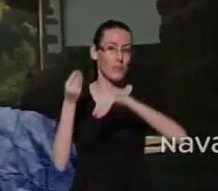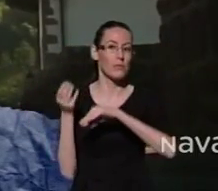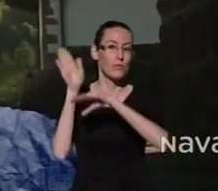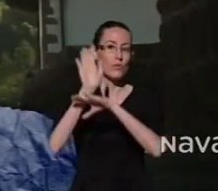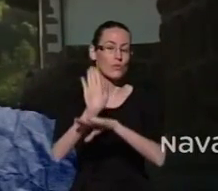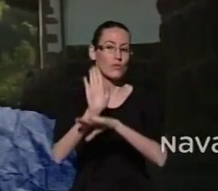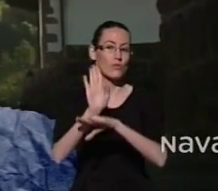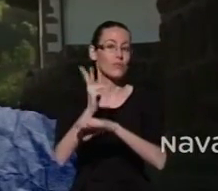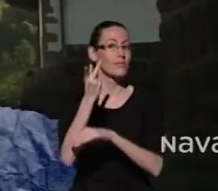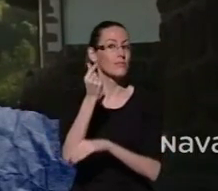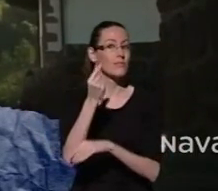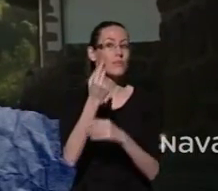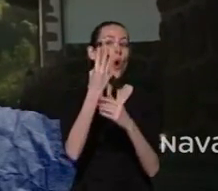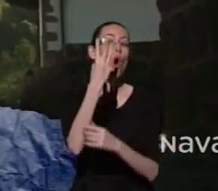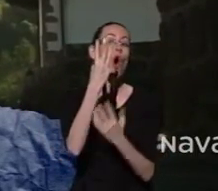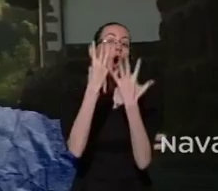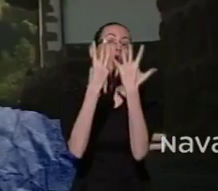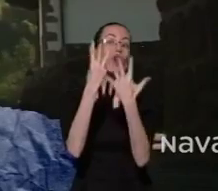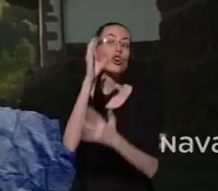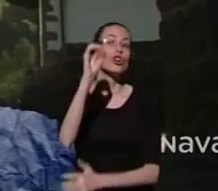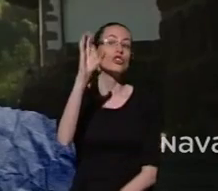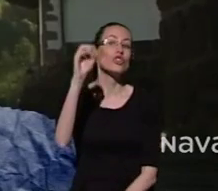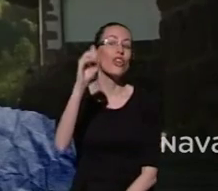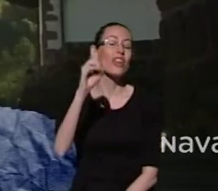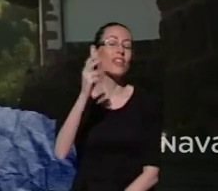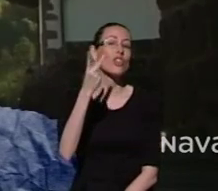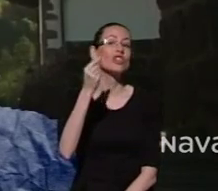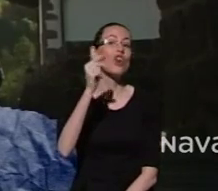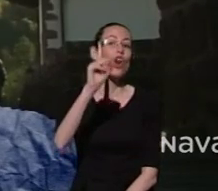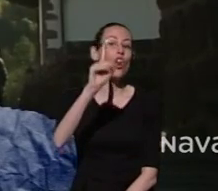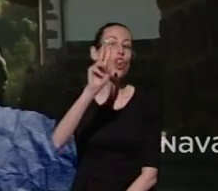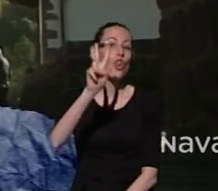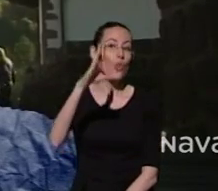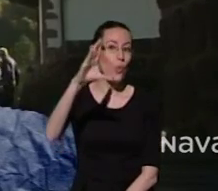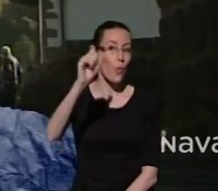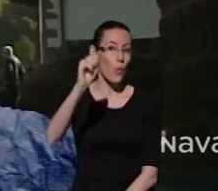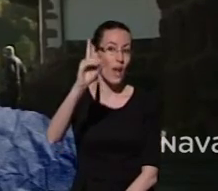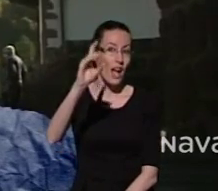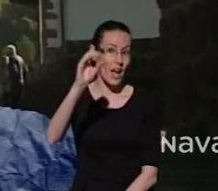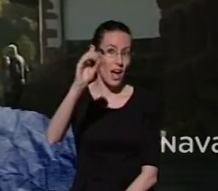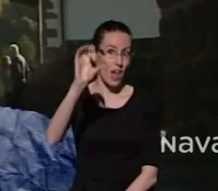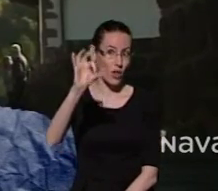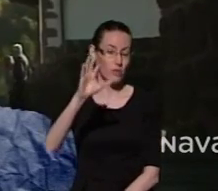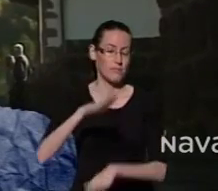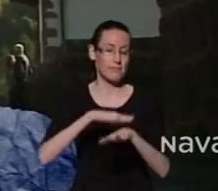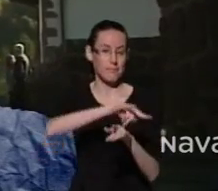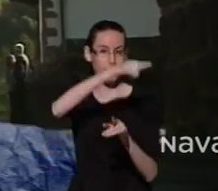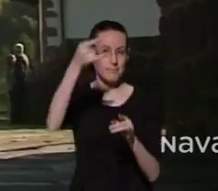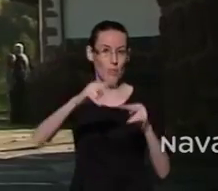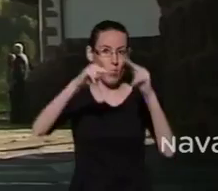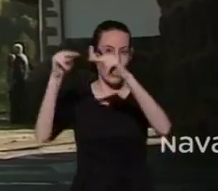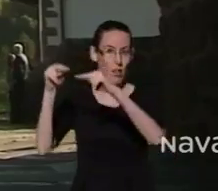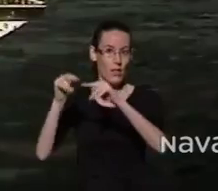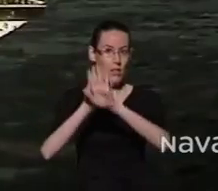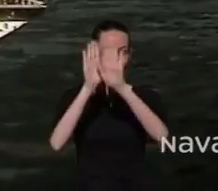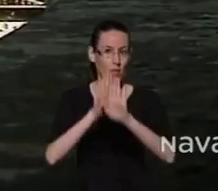ducados como oferta para construir el puente. Lo que pasa que luego, desde el 1552